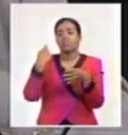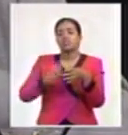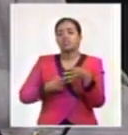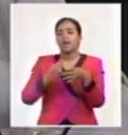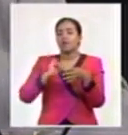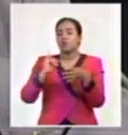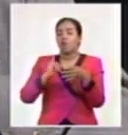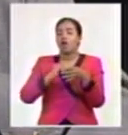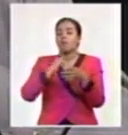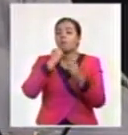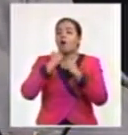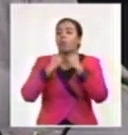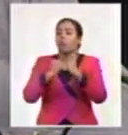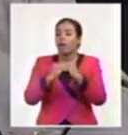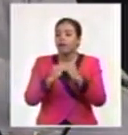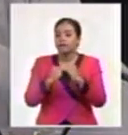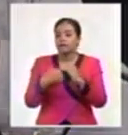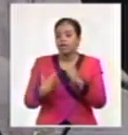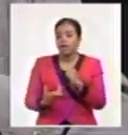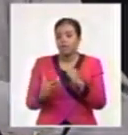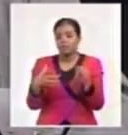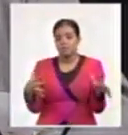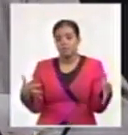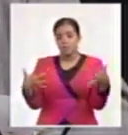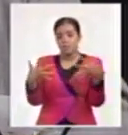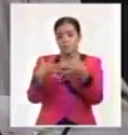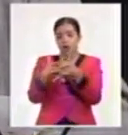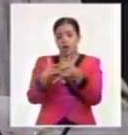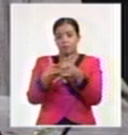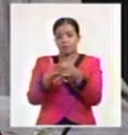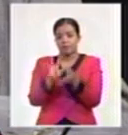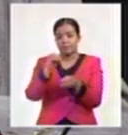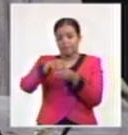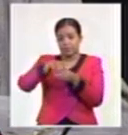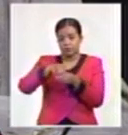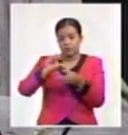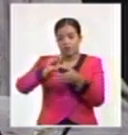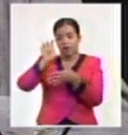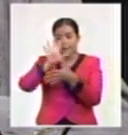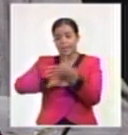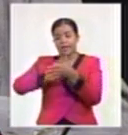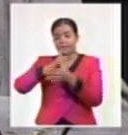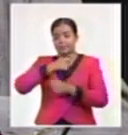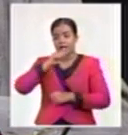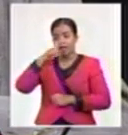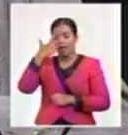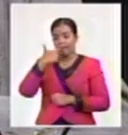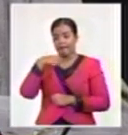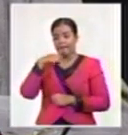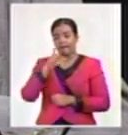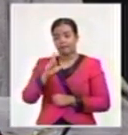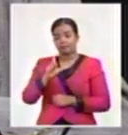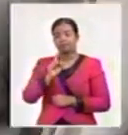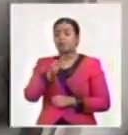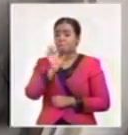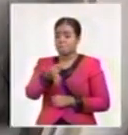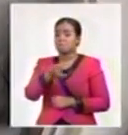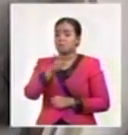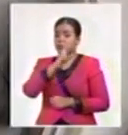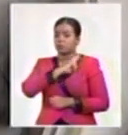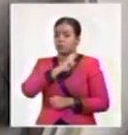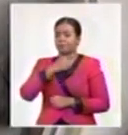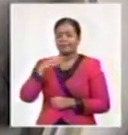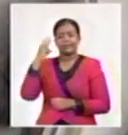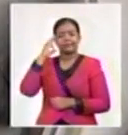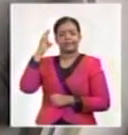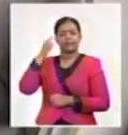refuerce la tendencia unitaria dentro del continente. Profe, incluso recordemos, yo se lo comenté alguna vez, no sé si fue en